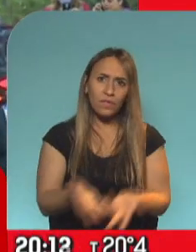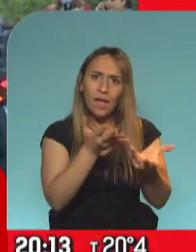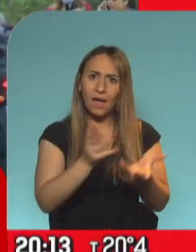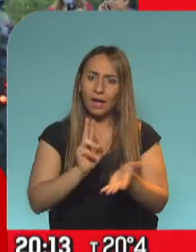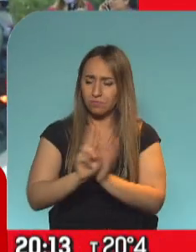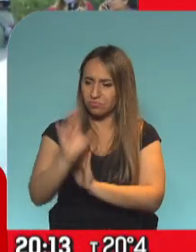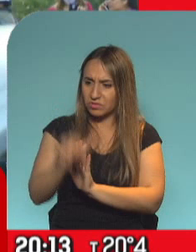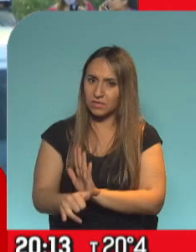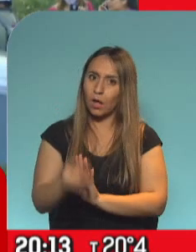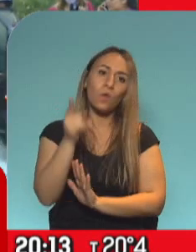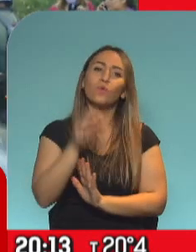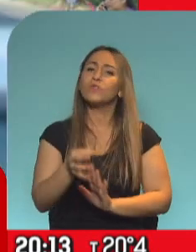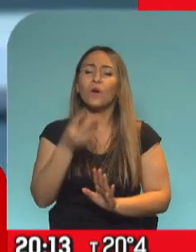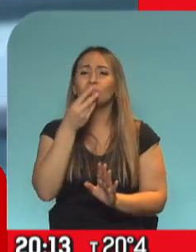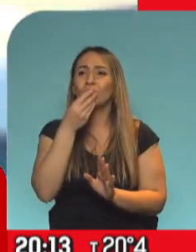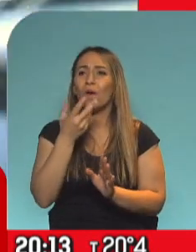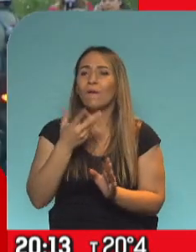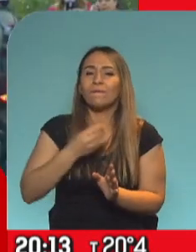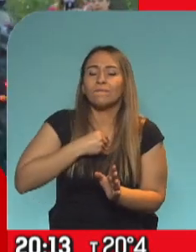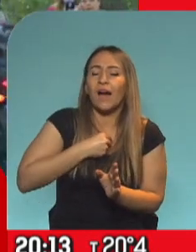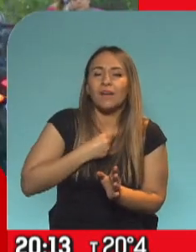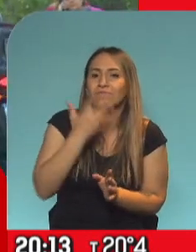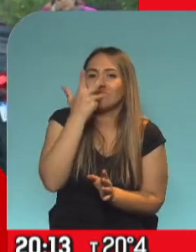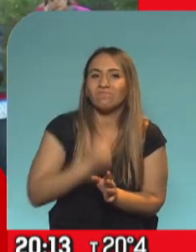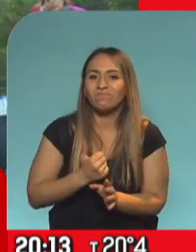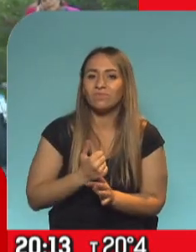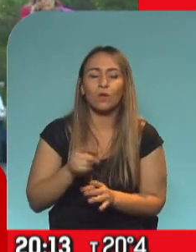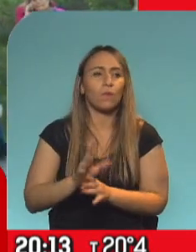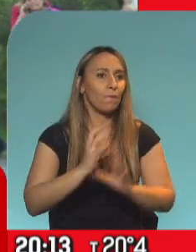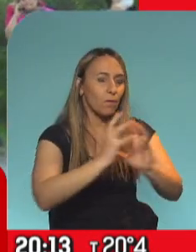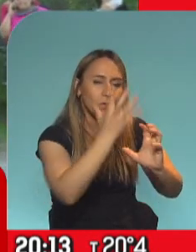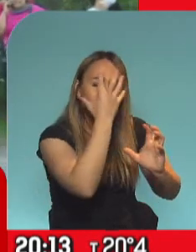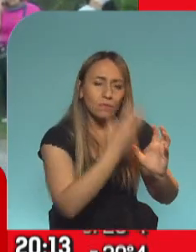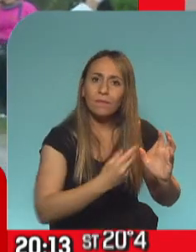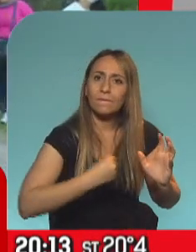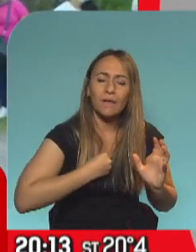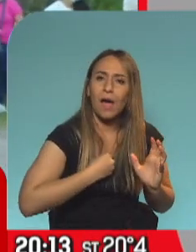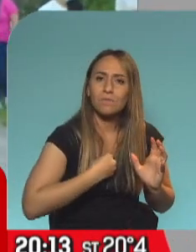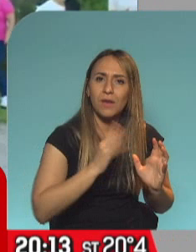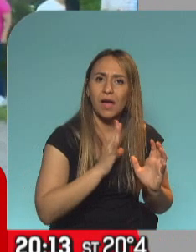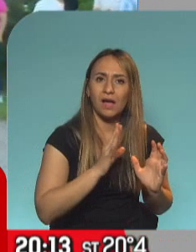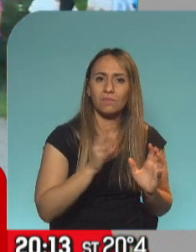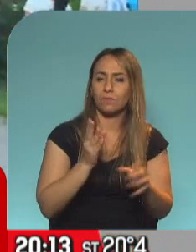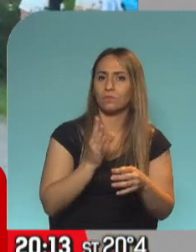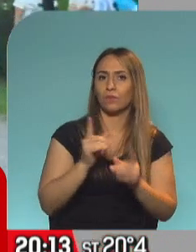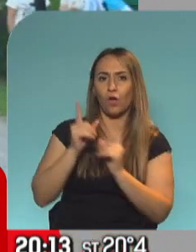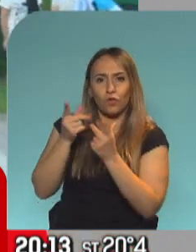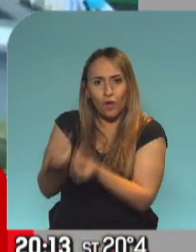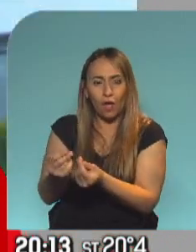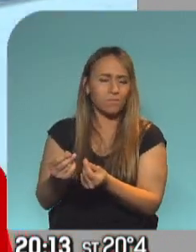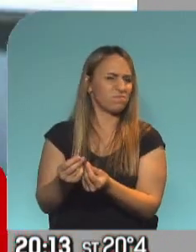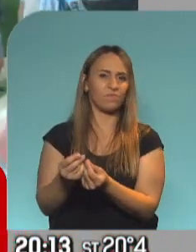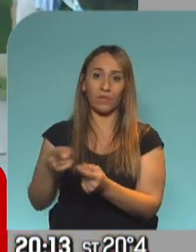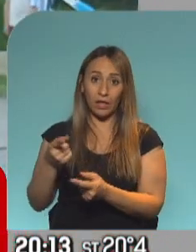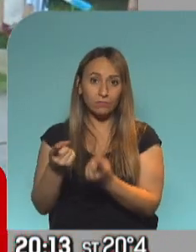el único gusto es lo único que le van a alejar del fútbol que probablemente sea la misma soy de ir a caminar y sentir el olor del